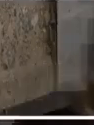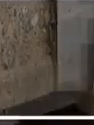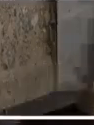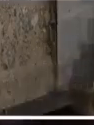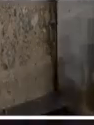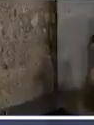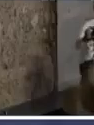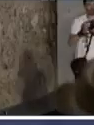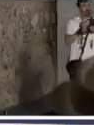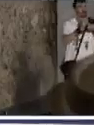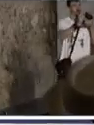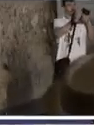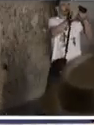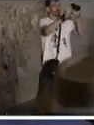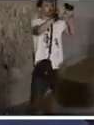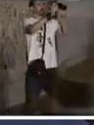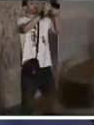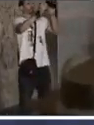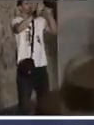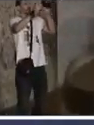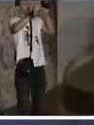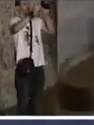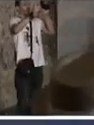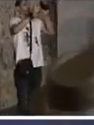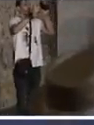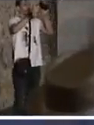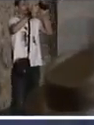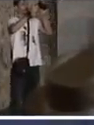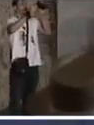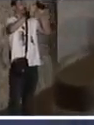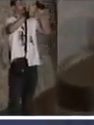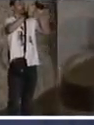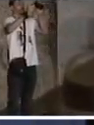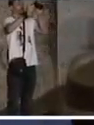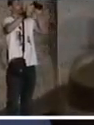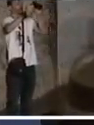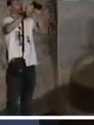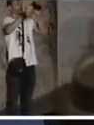Dime quién puso puerta al río